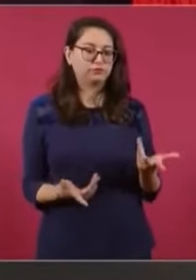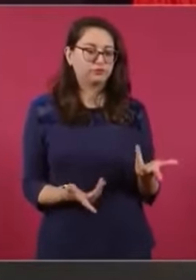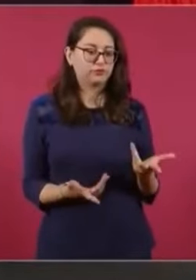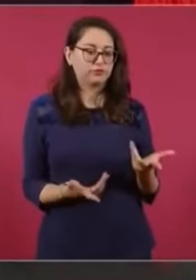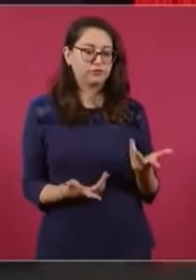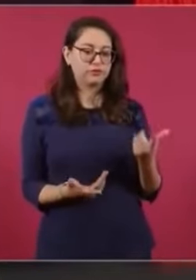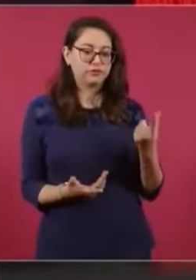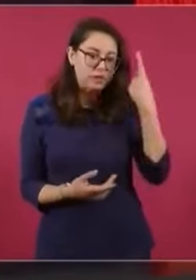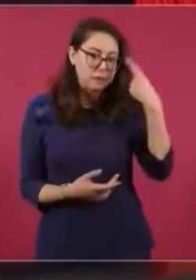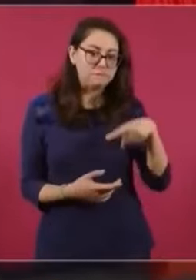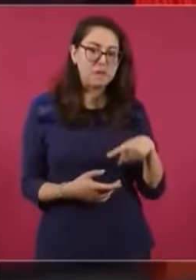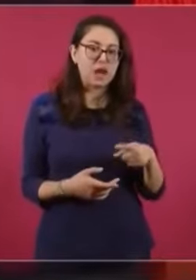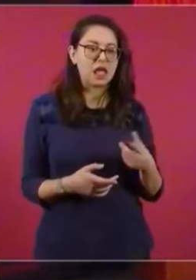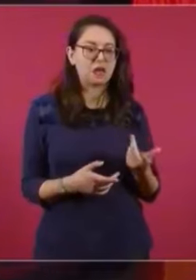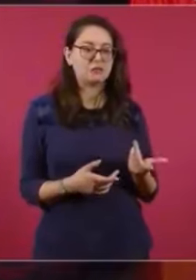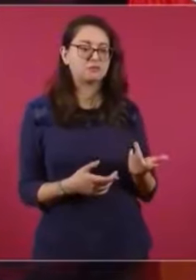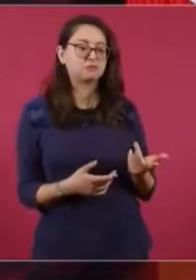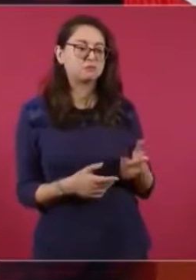chantajear,